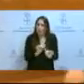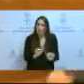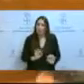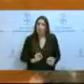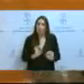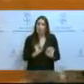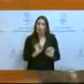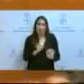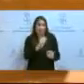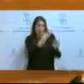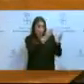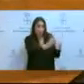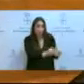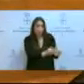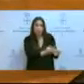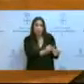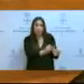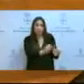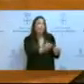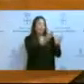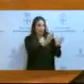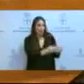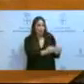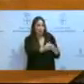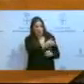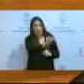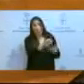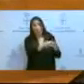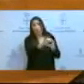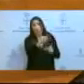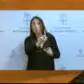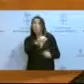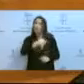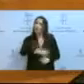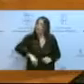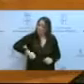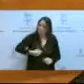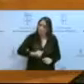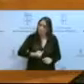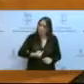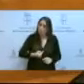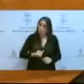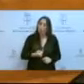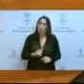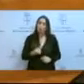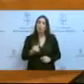enviándole a usted mismo, a ustedes y a Podemos, pues un